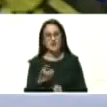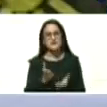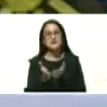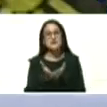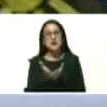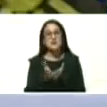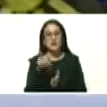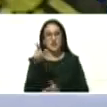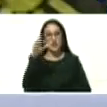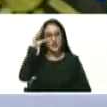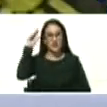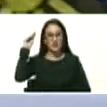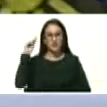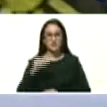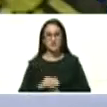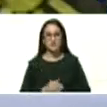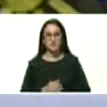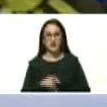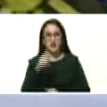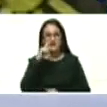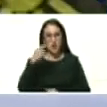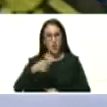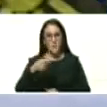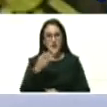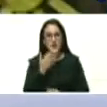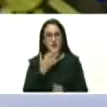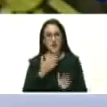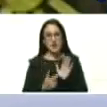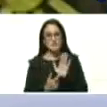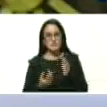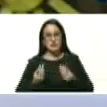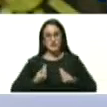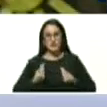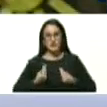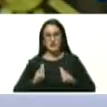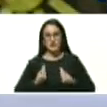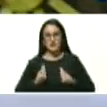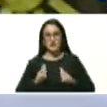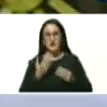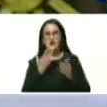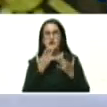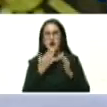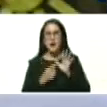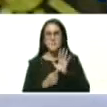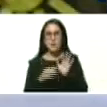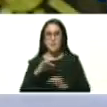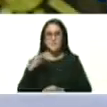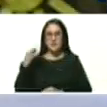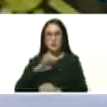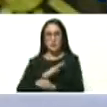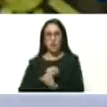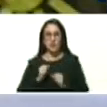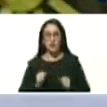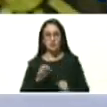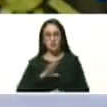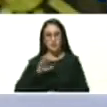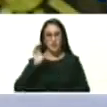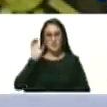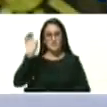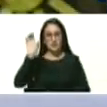de Dios, a ese hombre que fue ejemplo en vida y es ejemplo y espíritu poderoso de nuestra